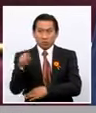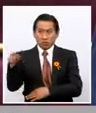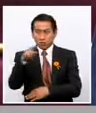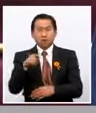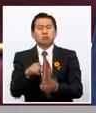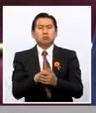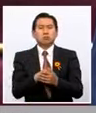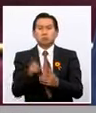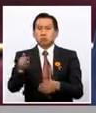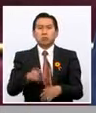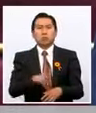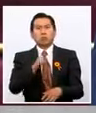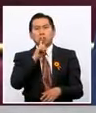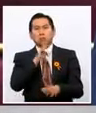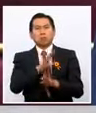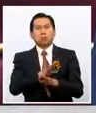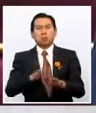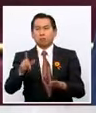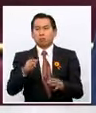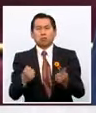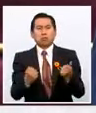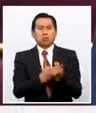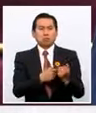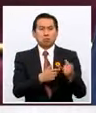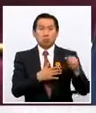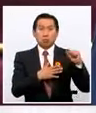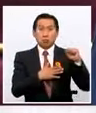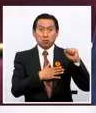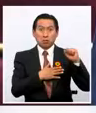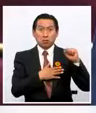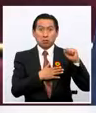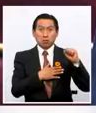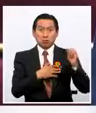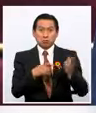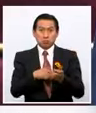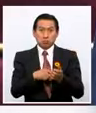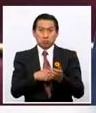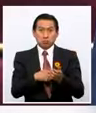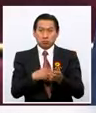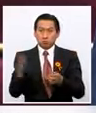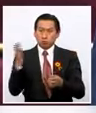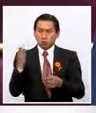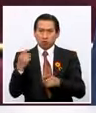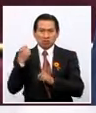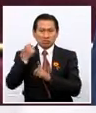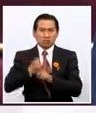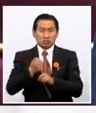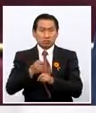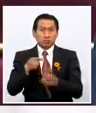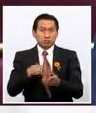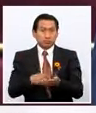guardado un silencio cómplice con el más en la lucha por los bonos